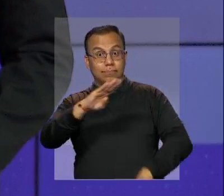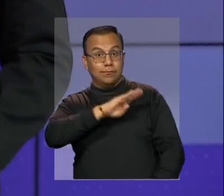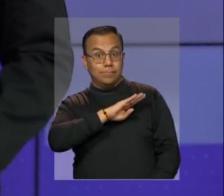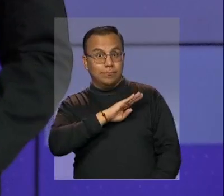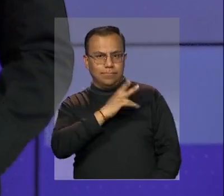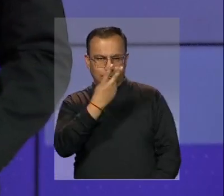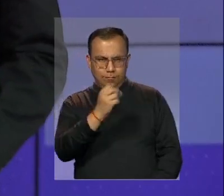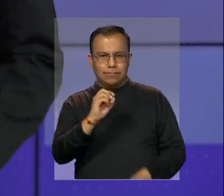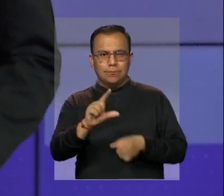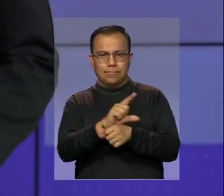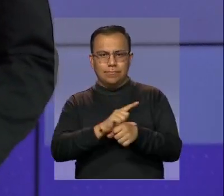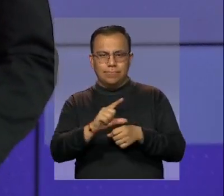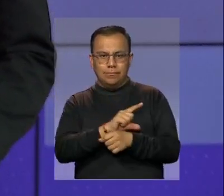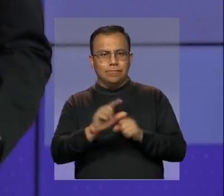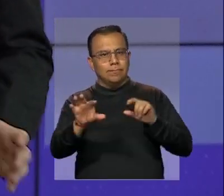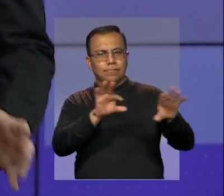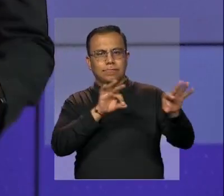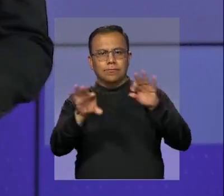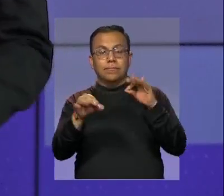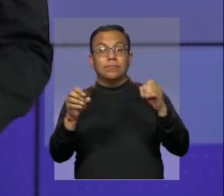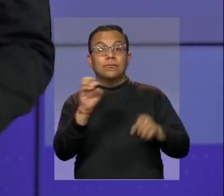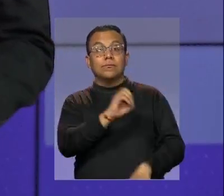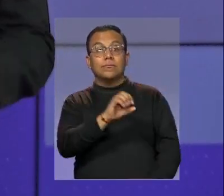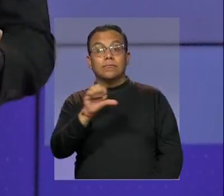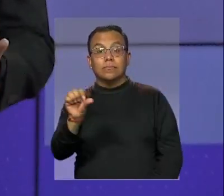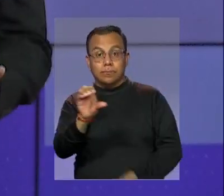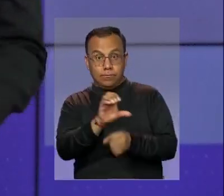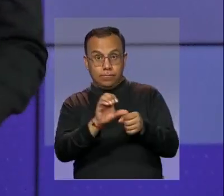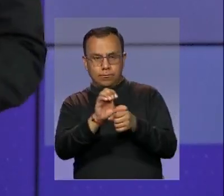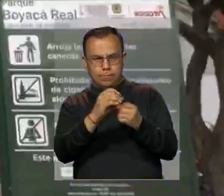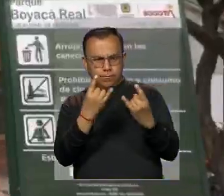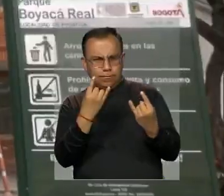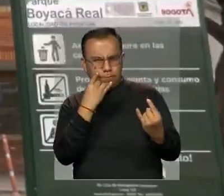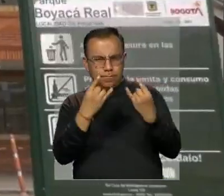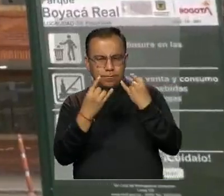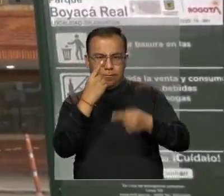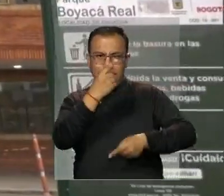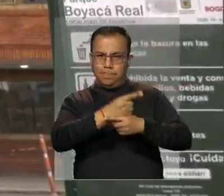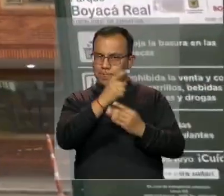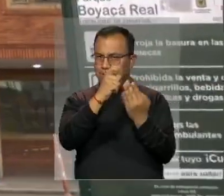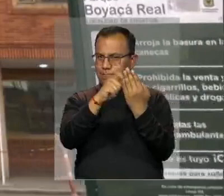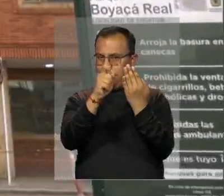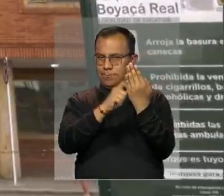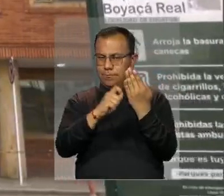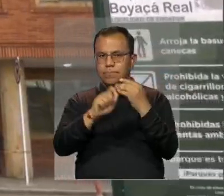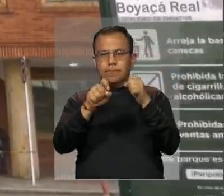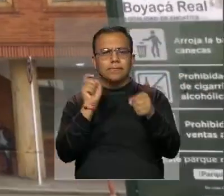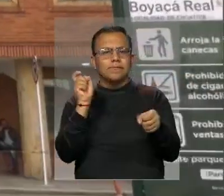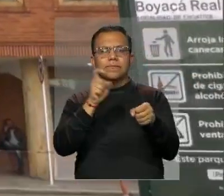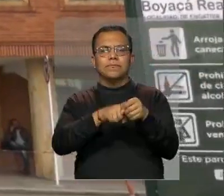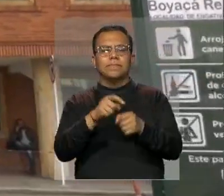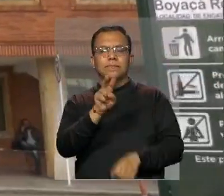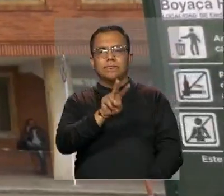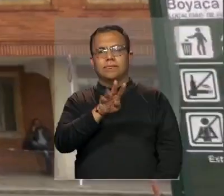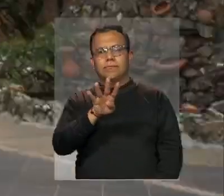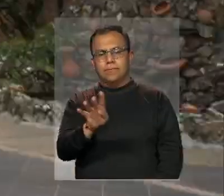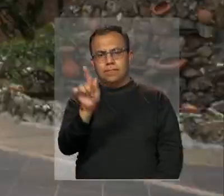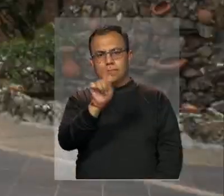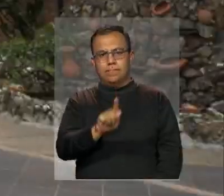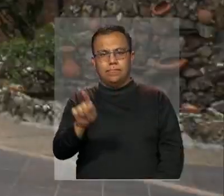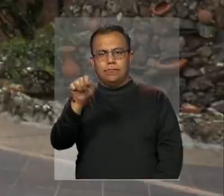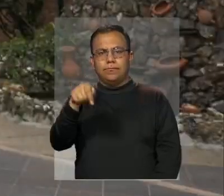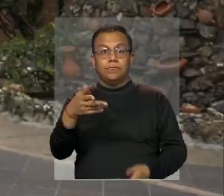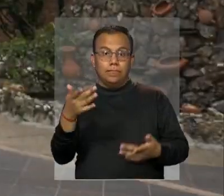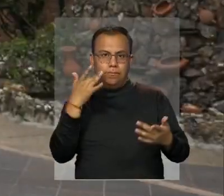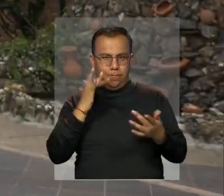20 localidades de la capital. Las y los ciudadanos interesados y que cumplan los requisitos podrán inscribirse hasta el 24 de febrero en